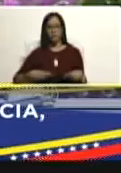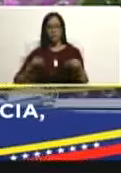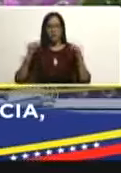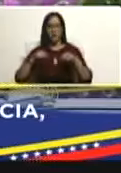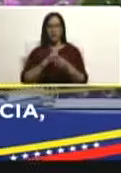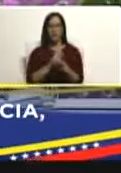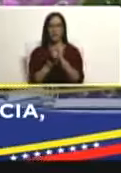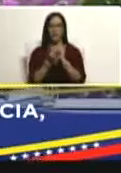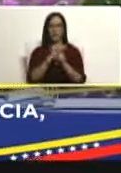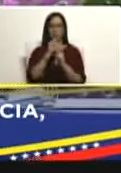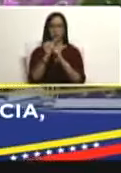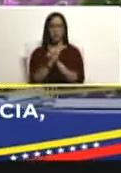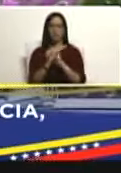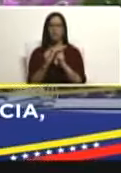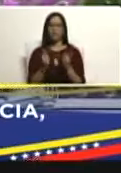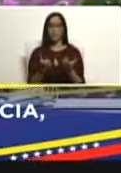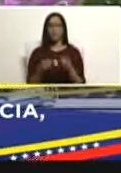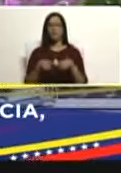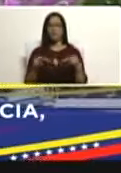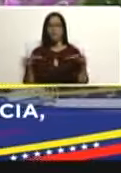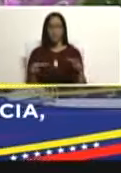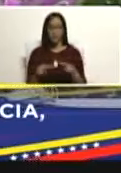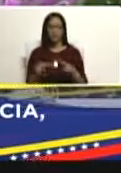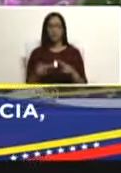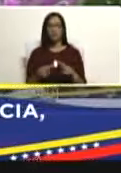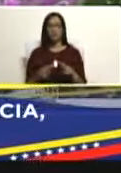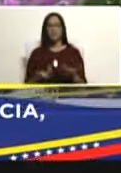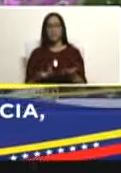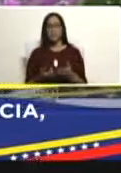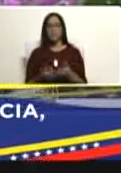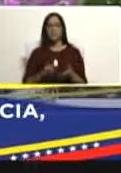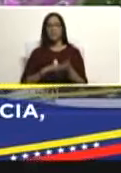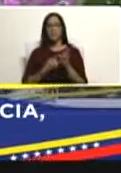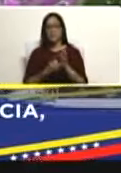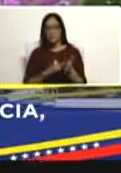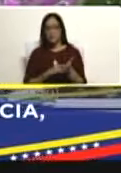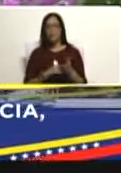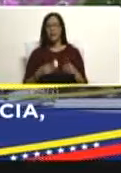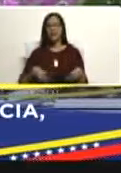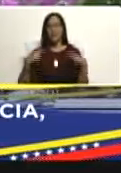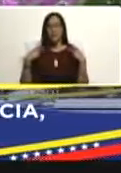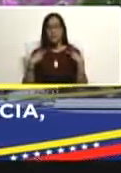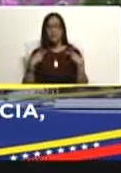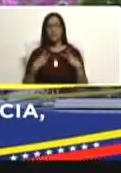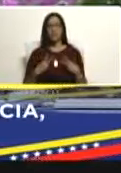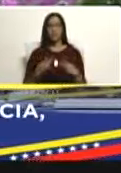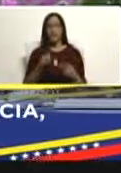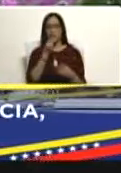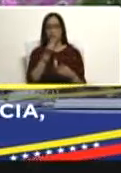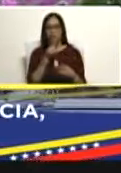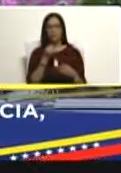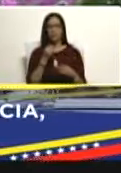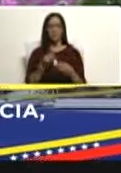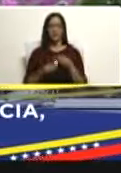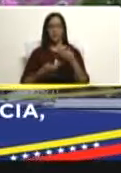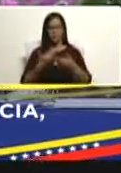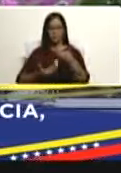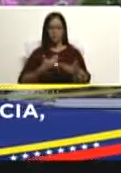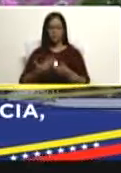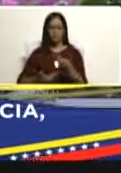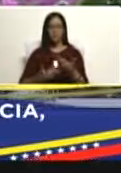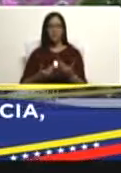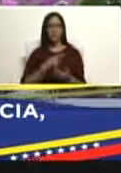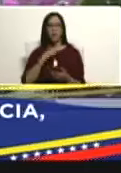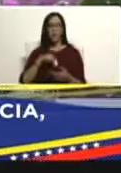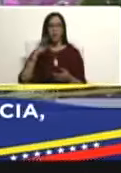un fenómeno determinante para la vida, para la producción de alimentos, para la sostenibilidad de la biodiversidad. Nuestro país es el